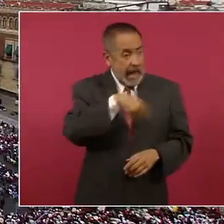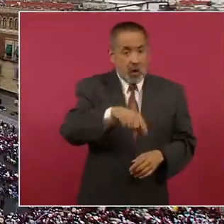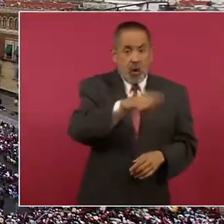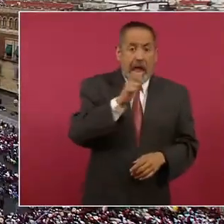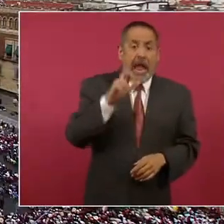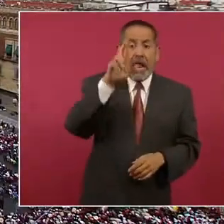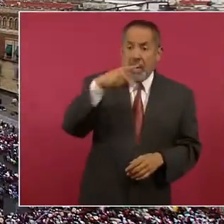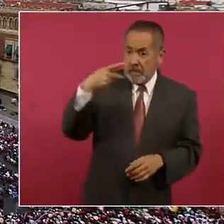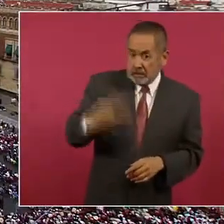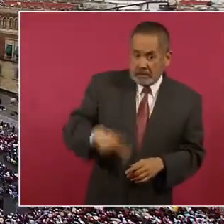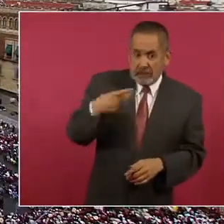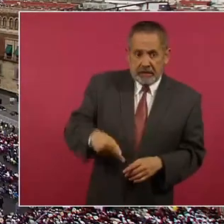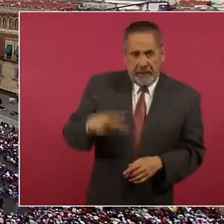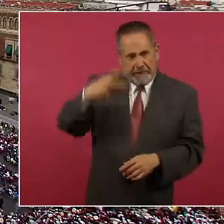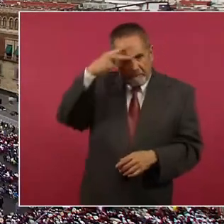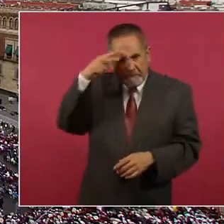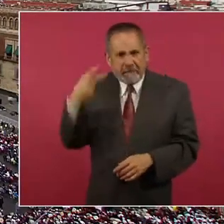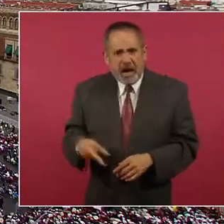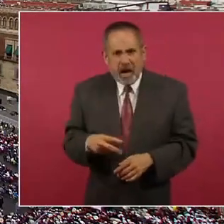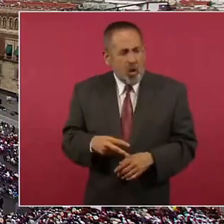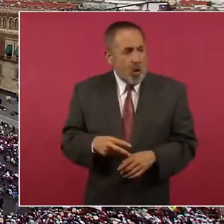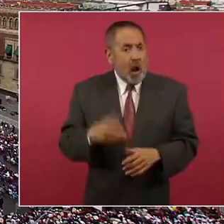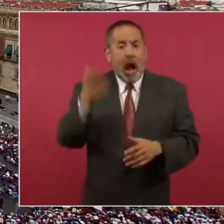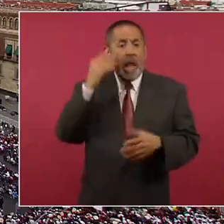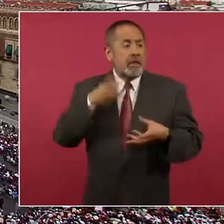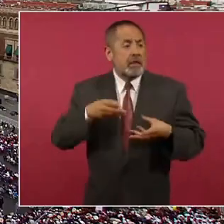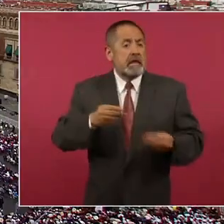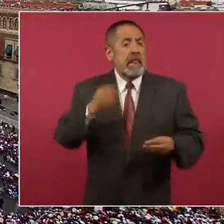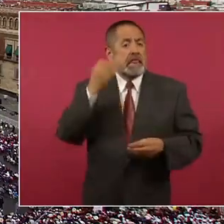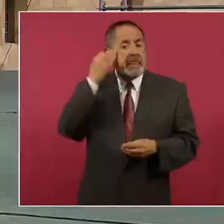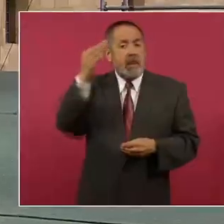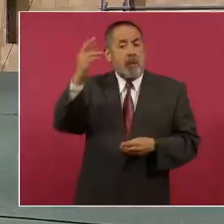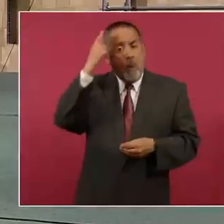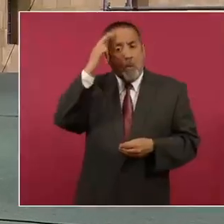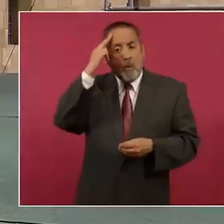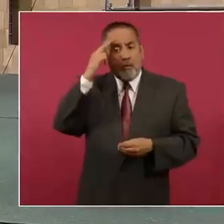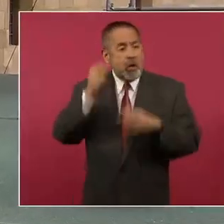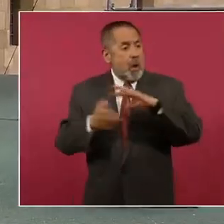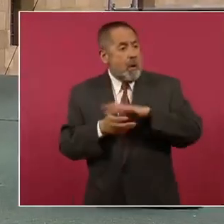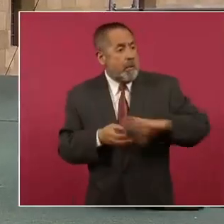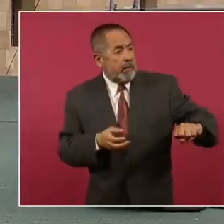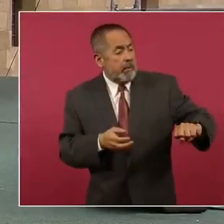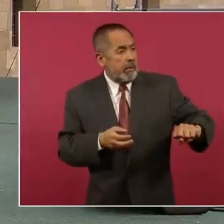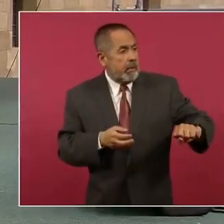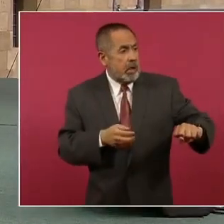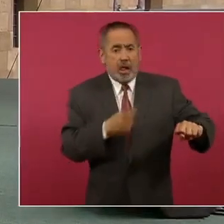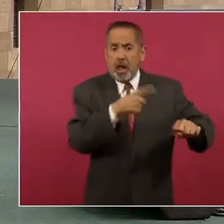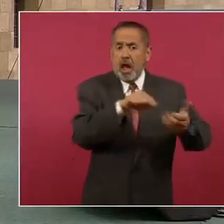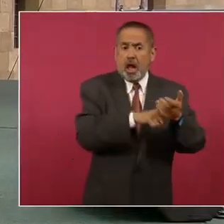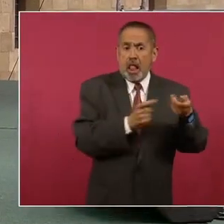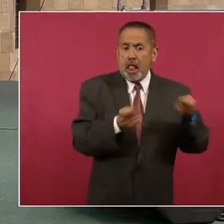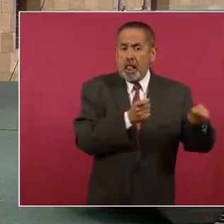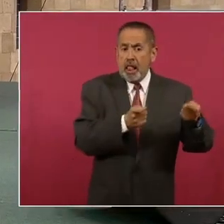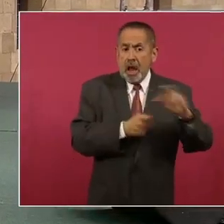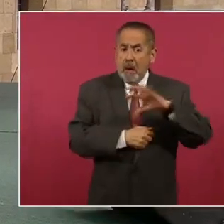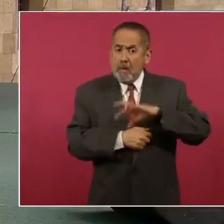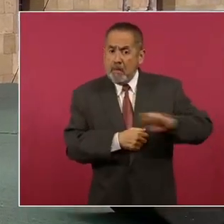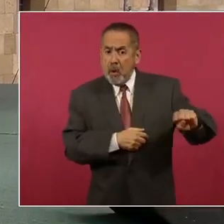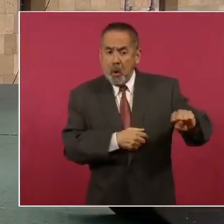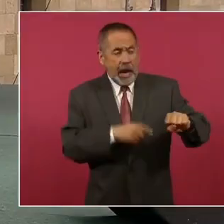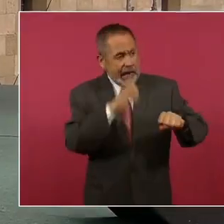nacionales y recursos que desde el porfiriato se encontraban en manos